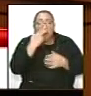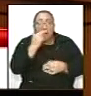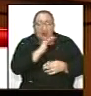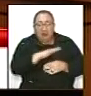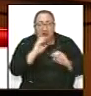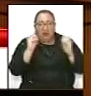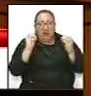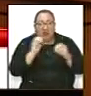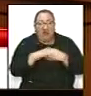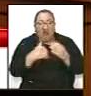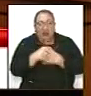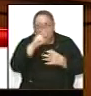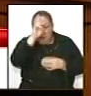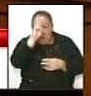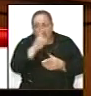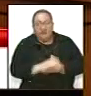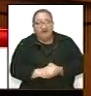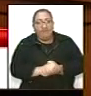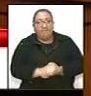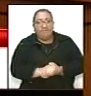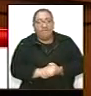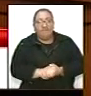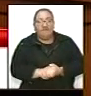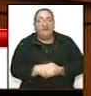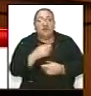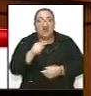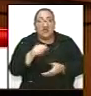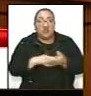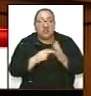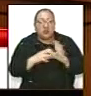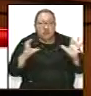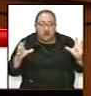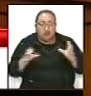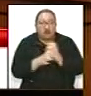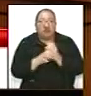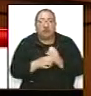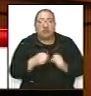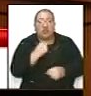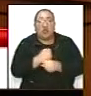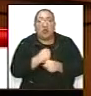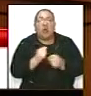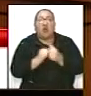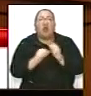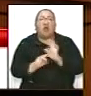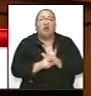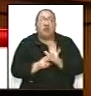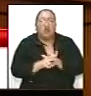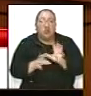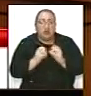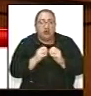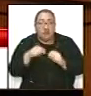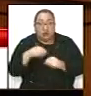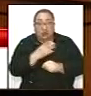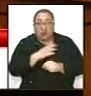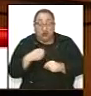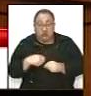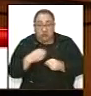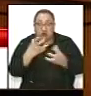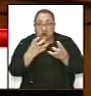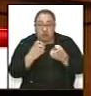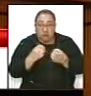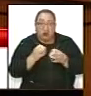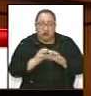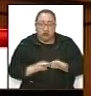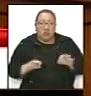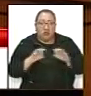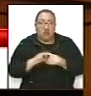y adolescencia en el país, y es la expresión concreta de la voluntad de este gobierno de